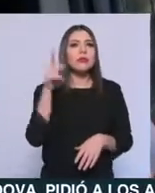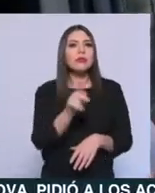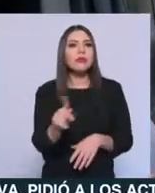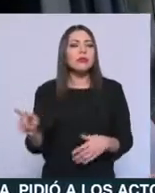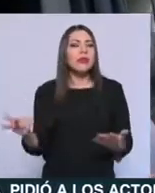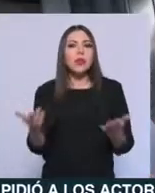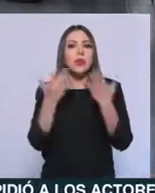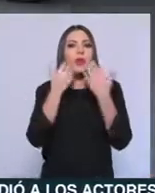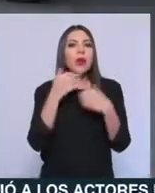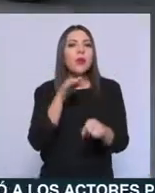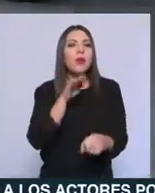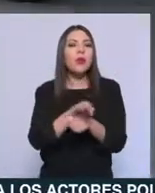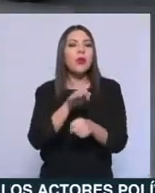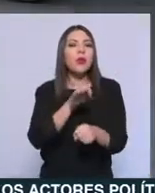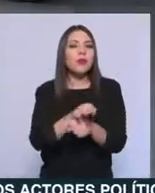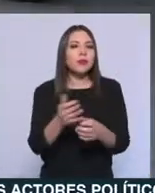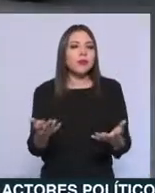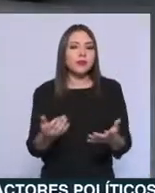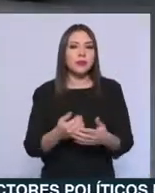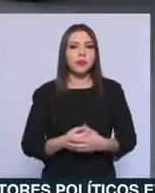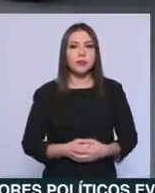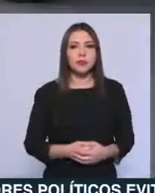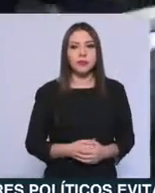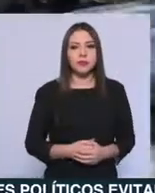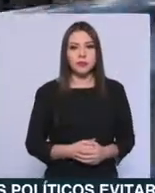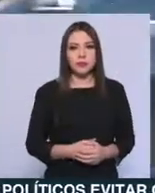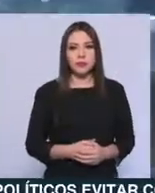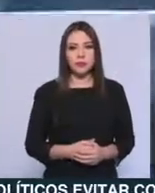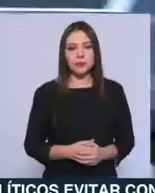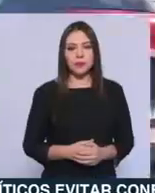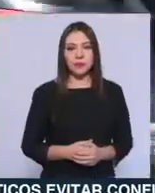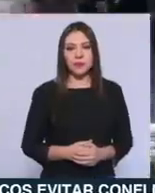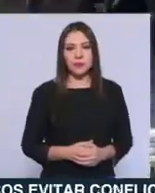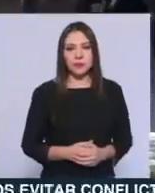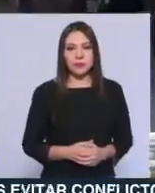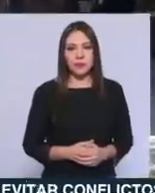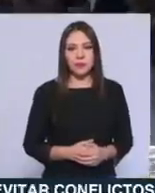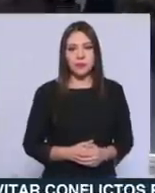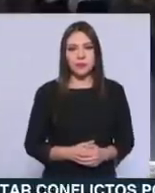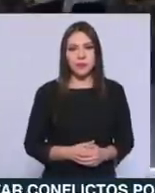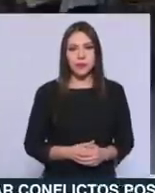ninguna protección. Con imágenes de Javier Martínez, Mariana Sánchez, 21 Noticias.